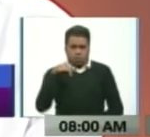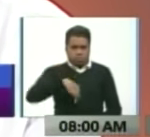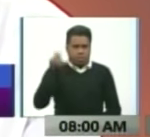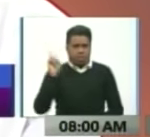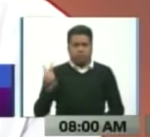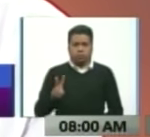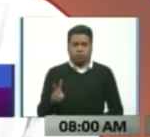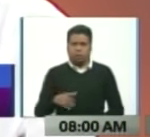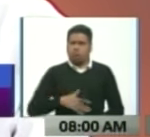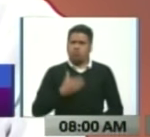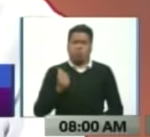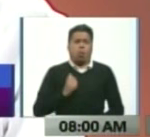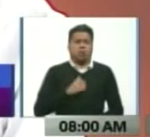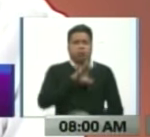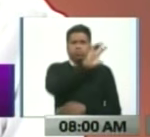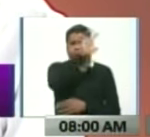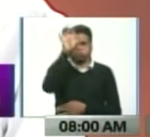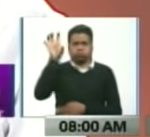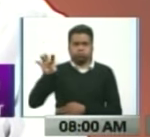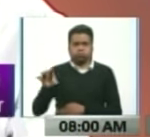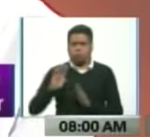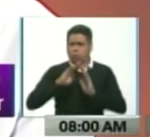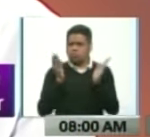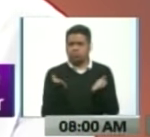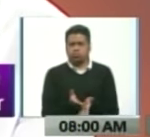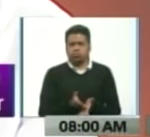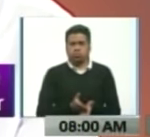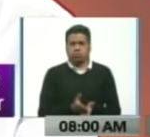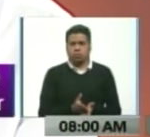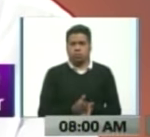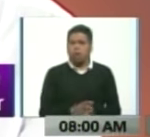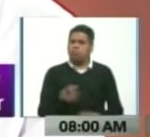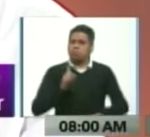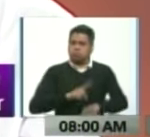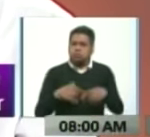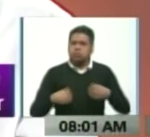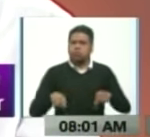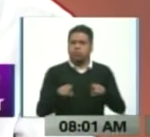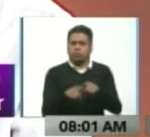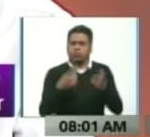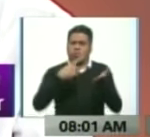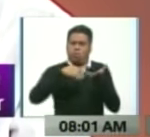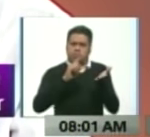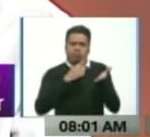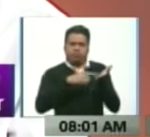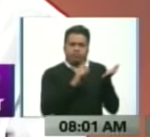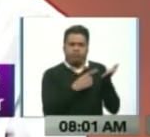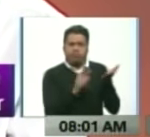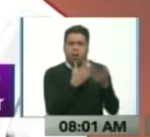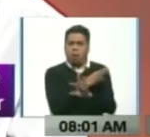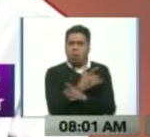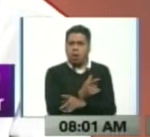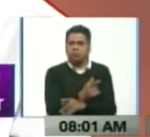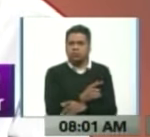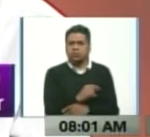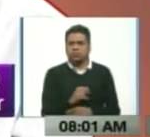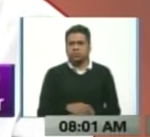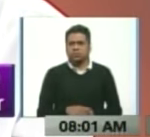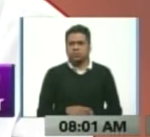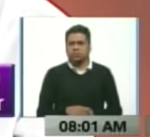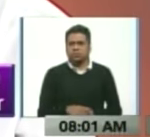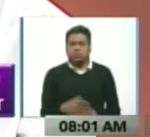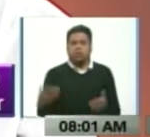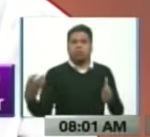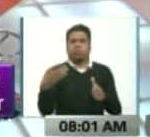lo puede descargar de cualquier parte. Y al mismo tiempo, el usuario cuando va jugando, bueno, a medida que se va entreteniendo y dice, bueno, yo quiero conseguir